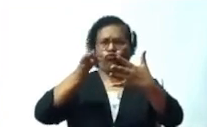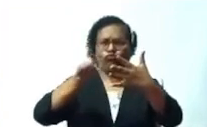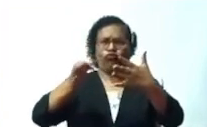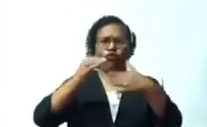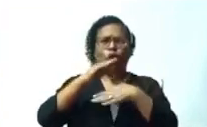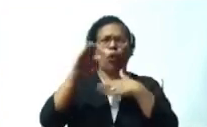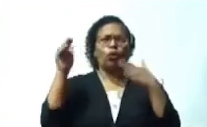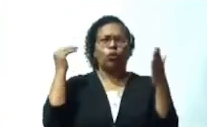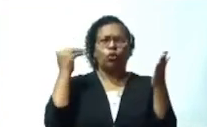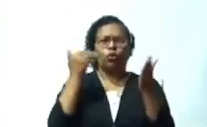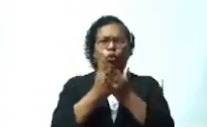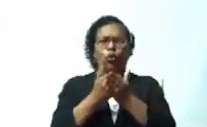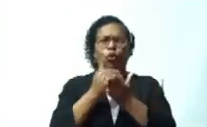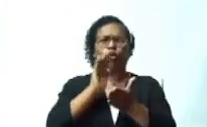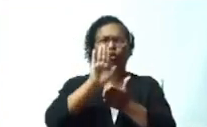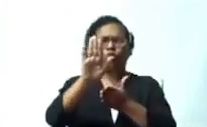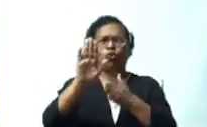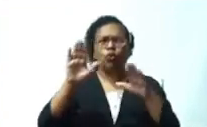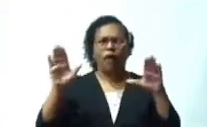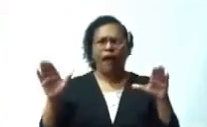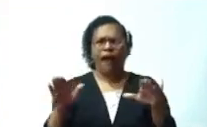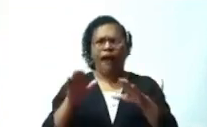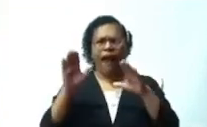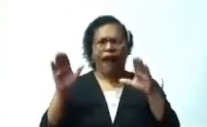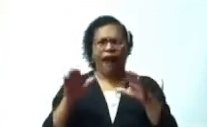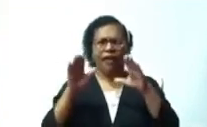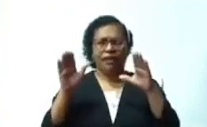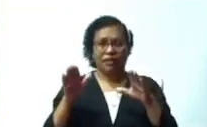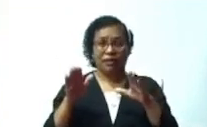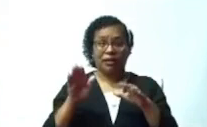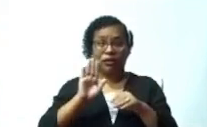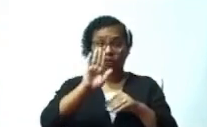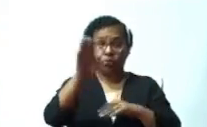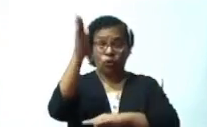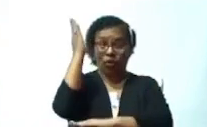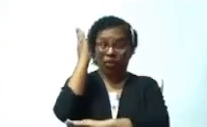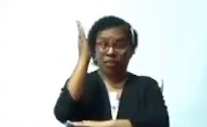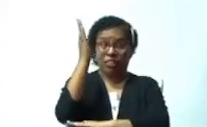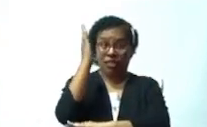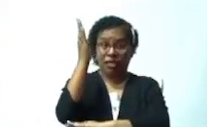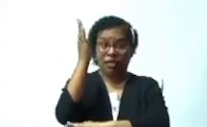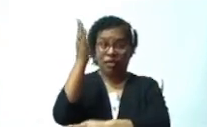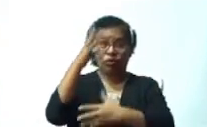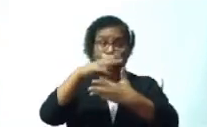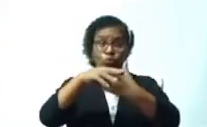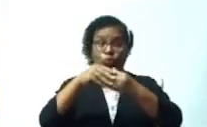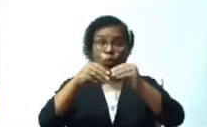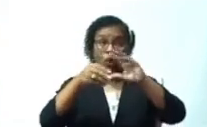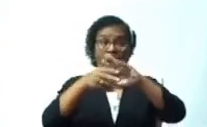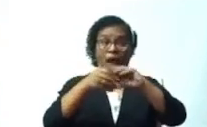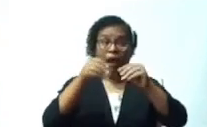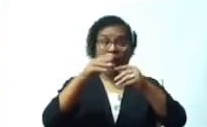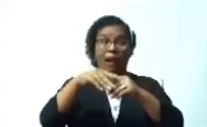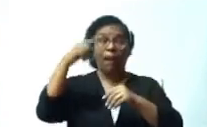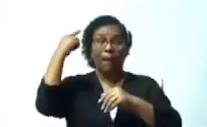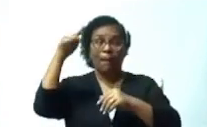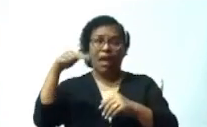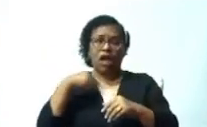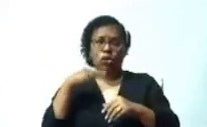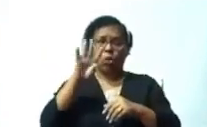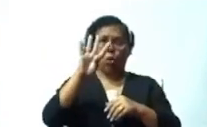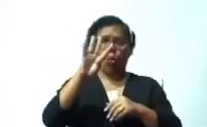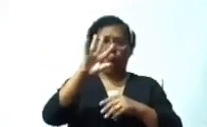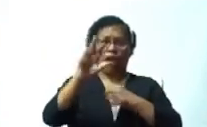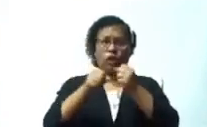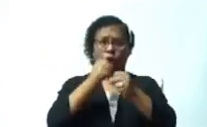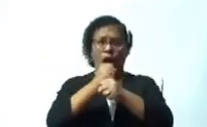discurso populista ni un discurso reeleccionista, sino que vino respetando el escenario, porque